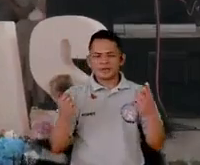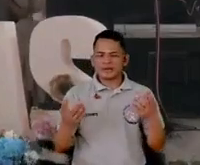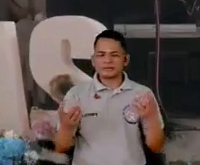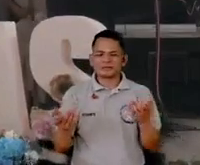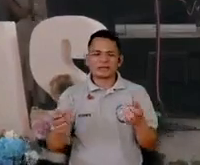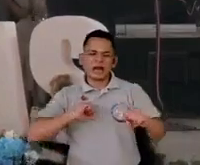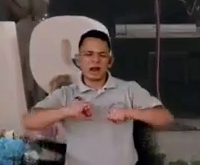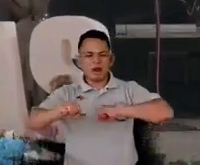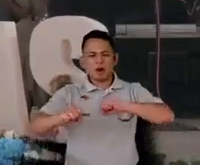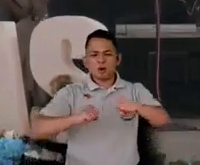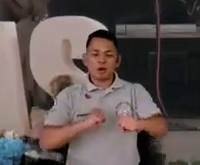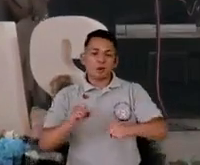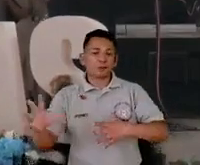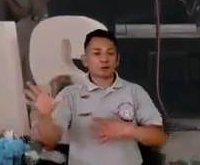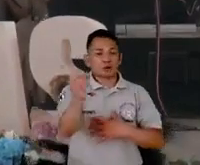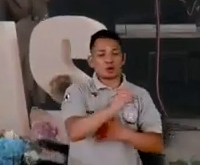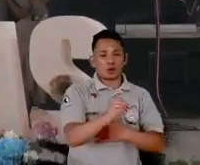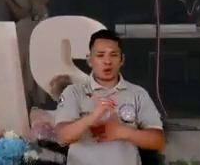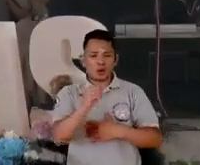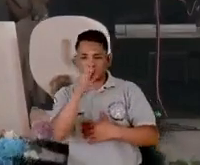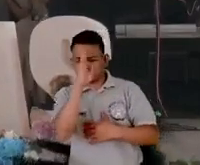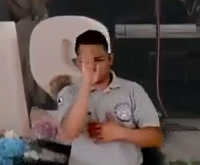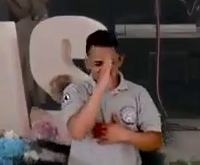Quedaron todos confusos y